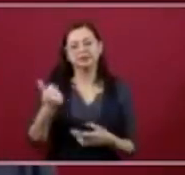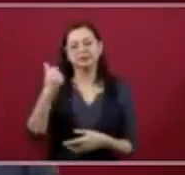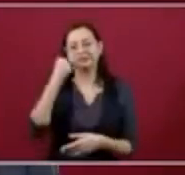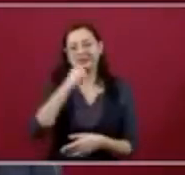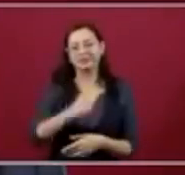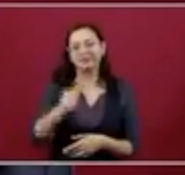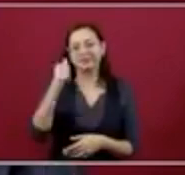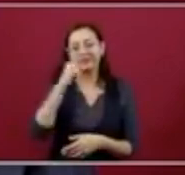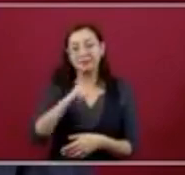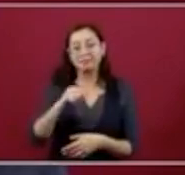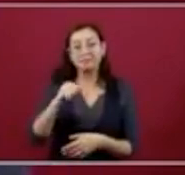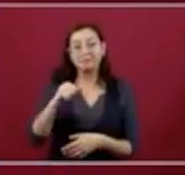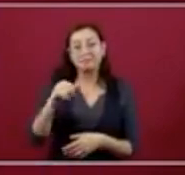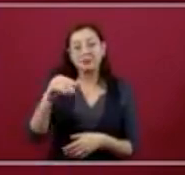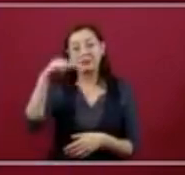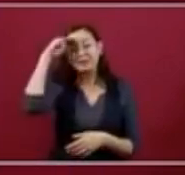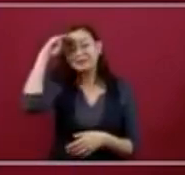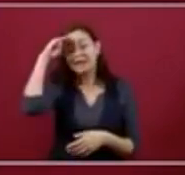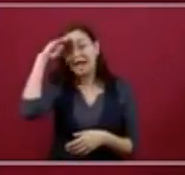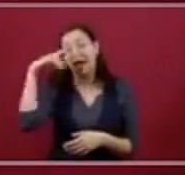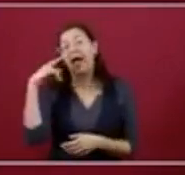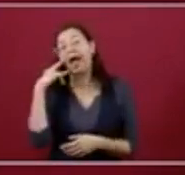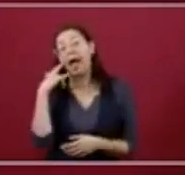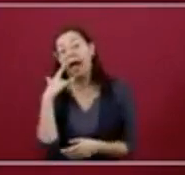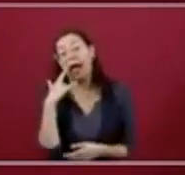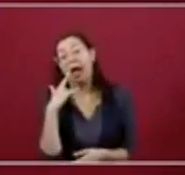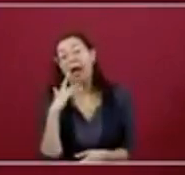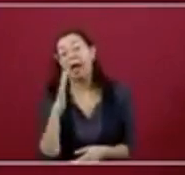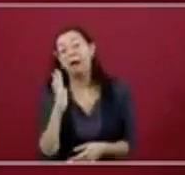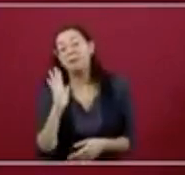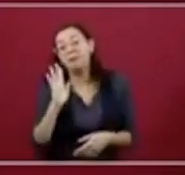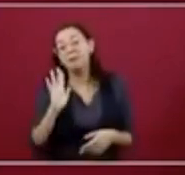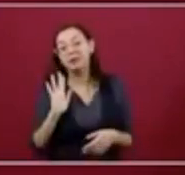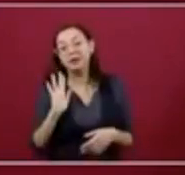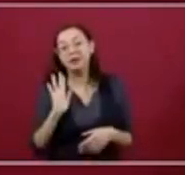apuesta o se tiene la esperanza de que